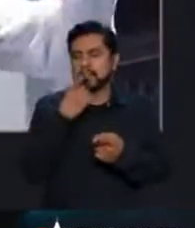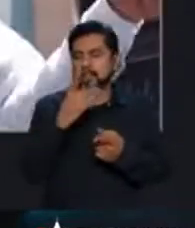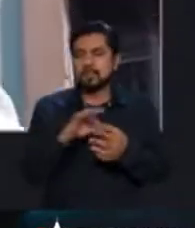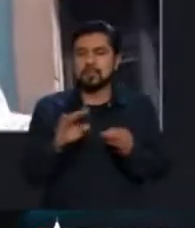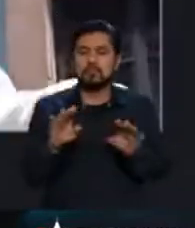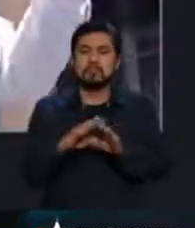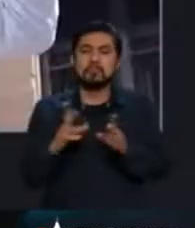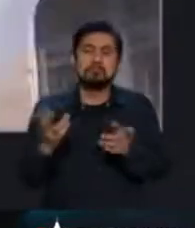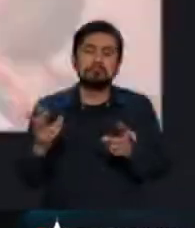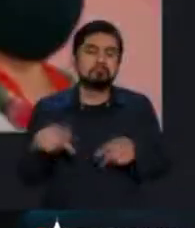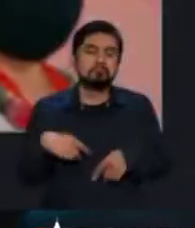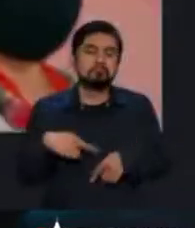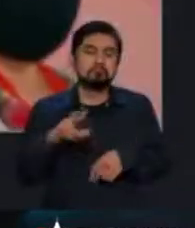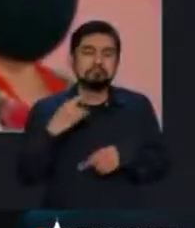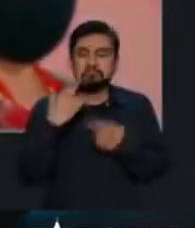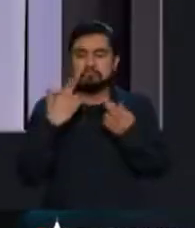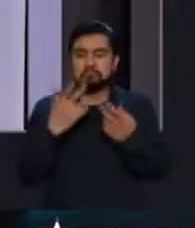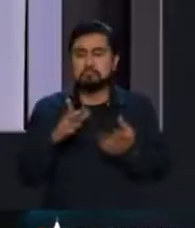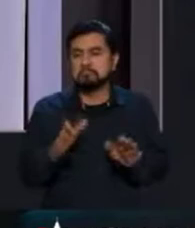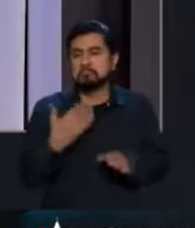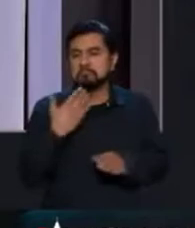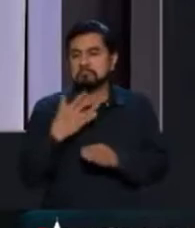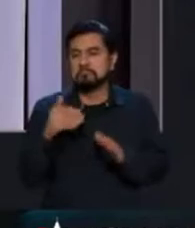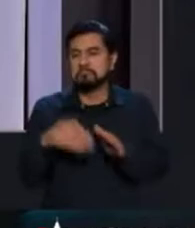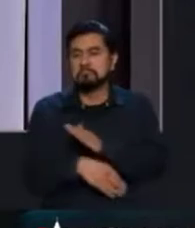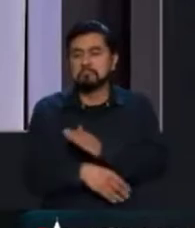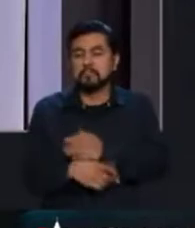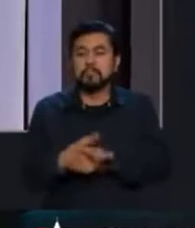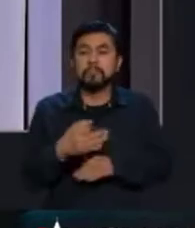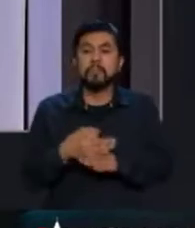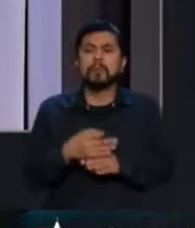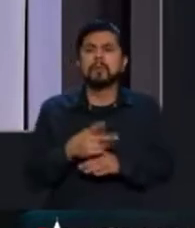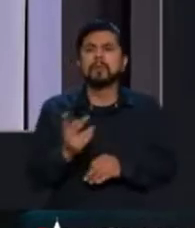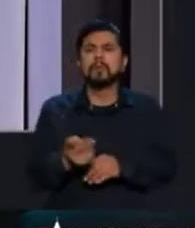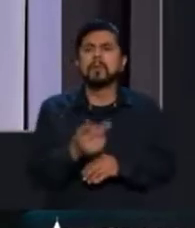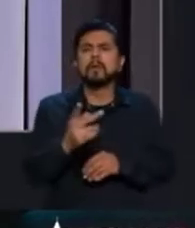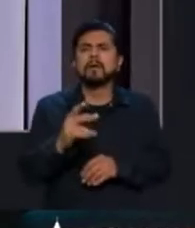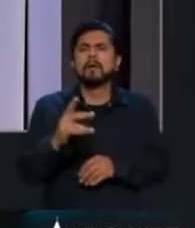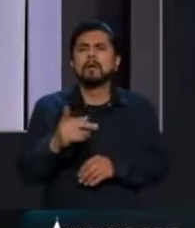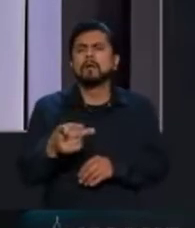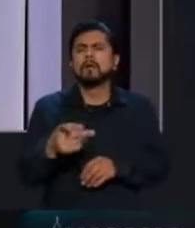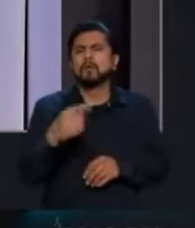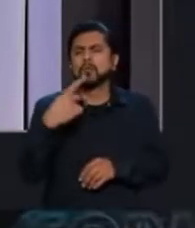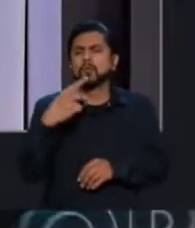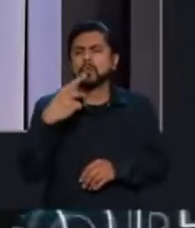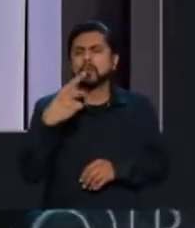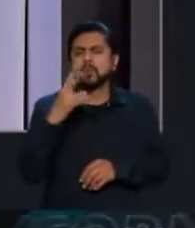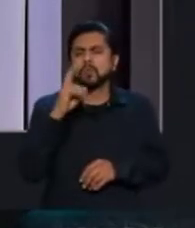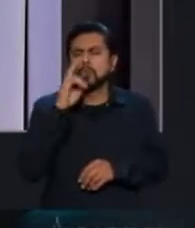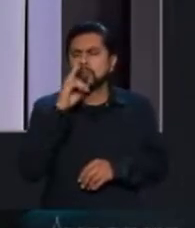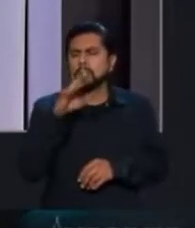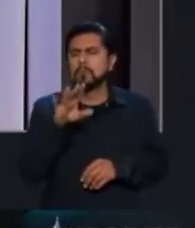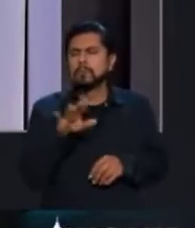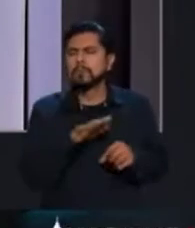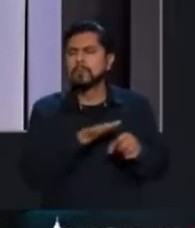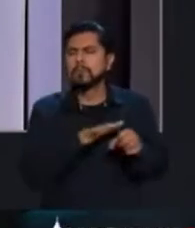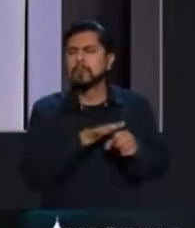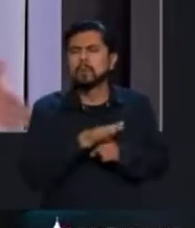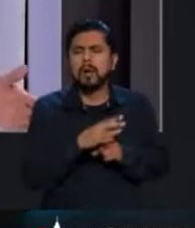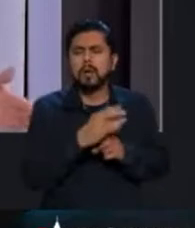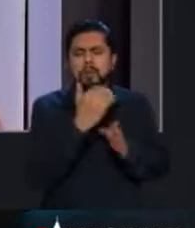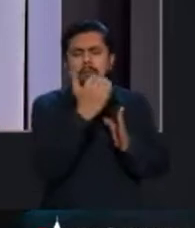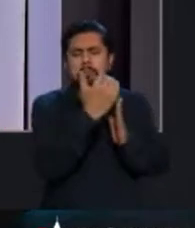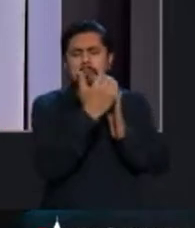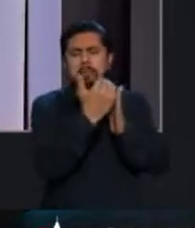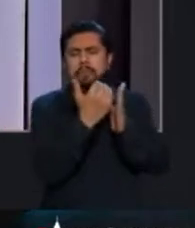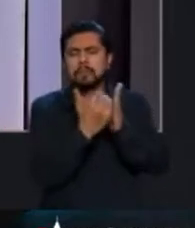¿no? Oye, Francisco, ¿qué elementos ves que incidieron, digamos, en esto